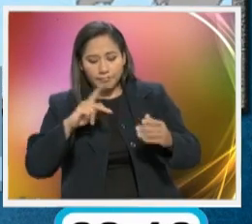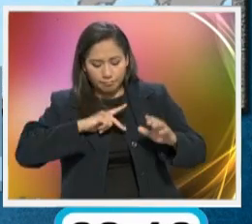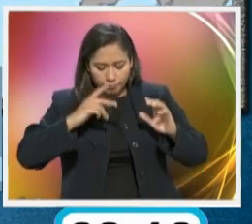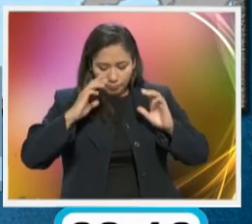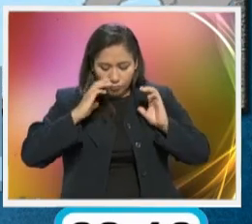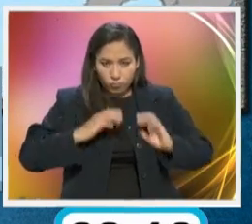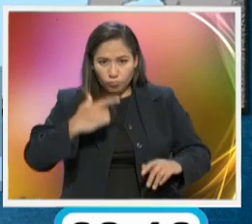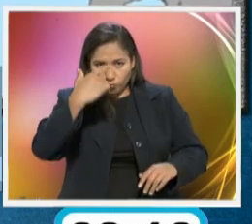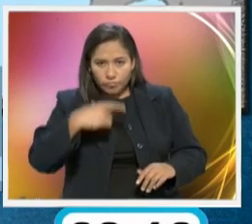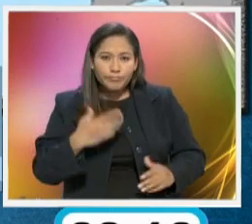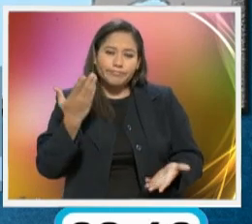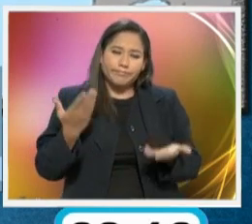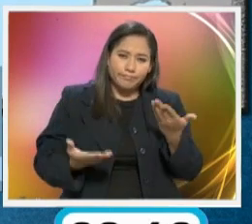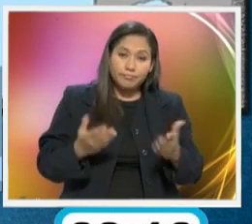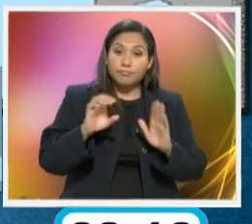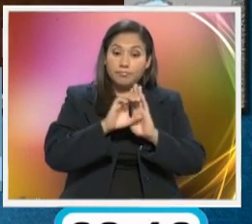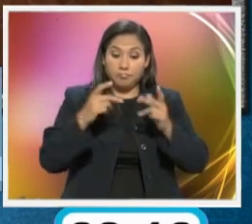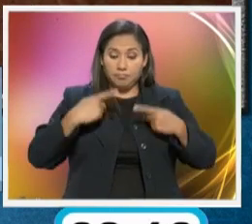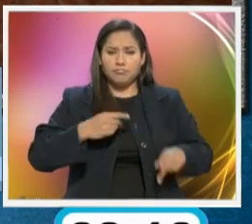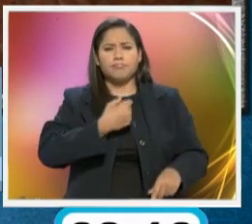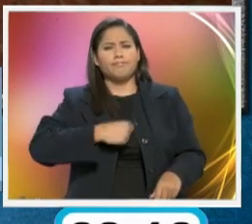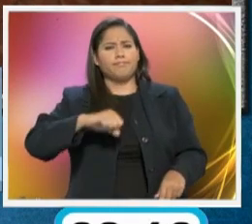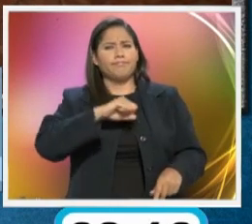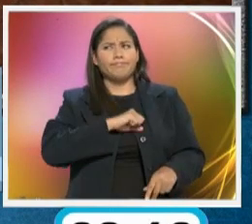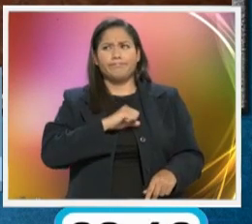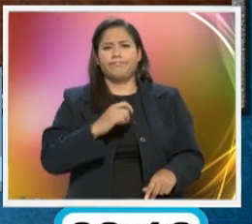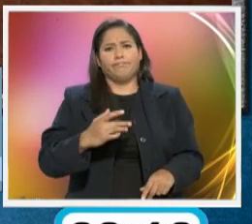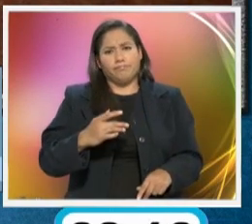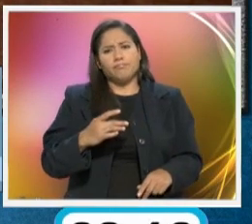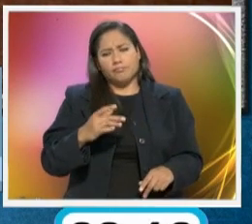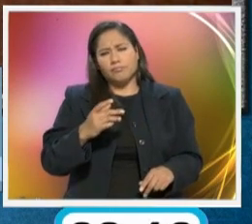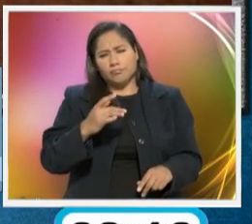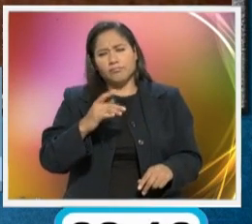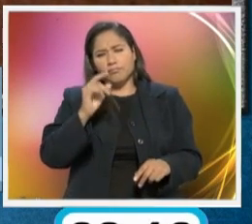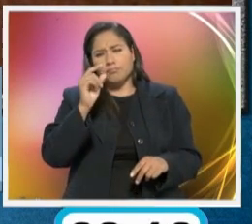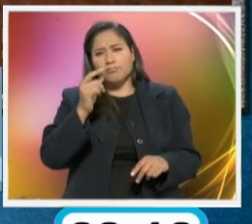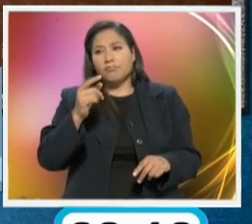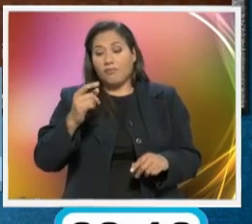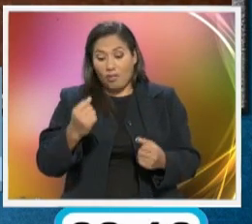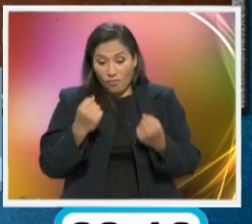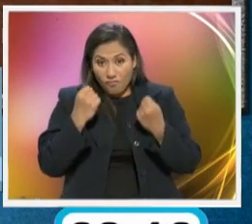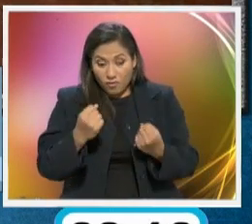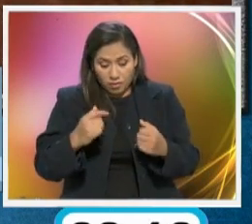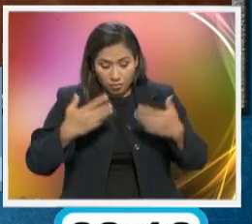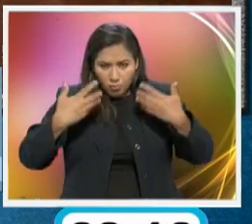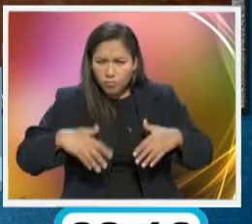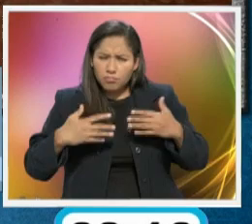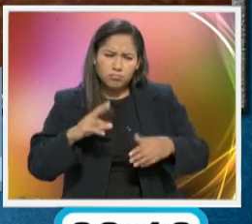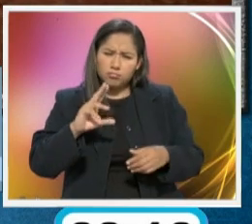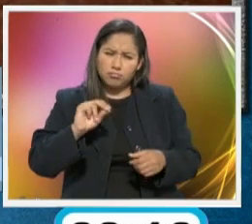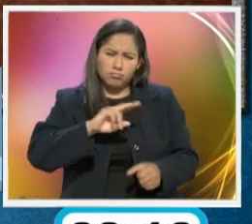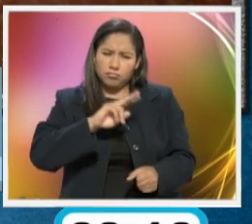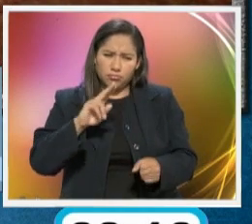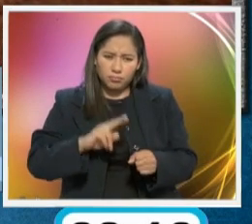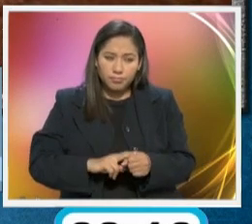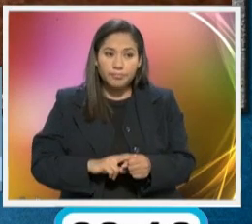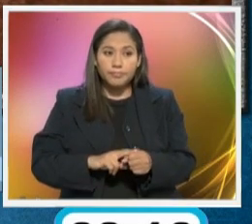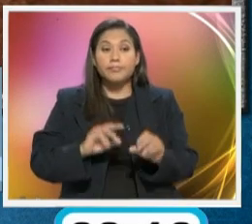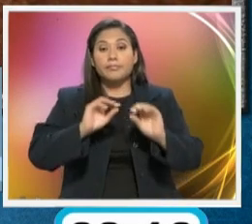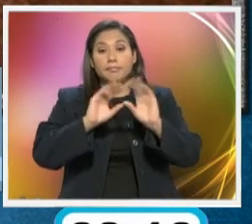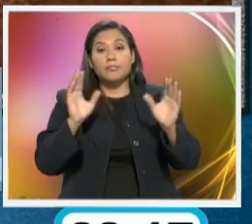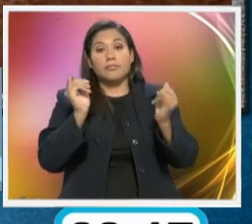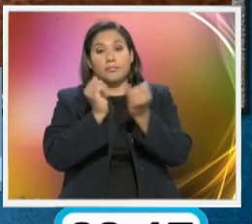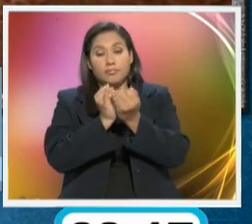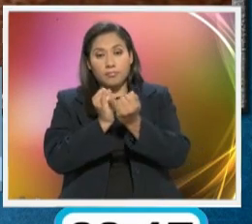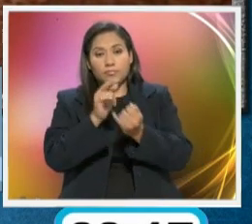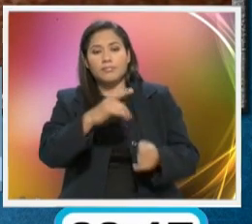características previas, ¿no? Si es una persona sana, los síntomas son un poco menos agresivos. ¿Sí? Y obviamente, bueno, los